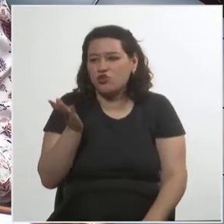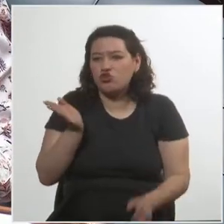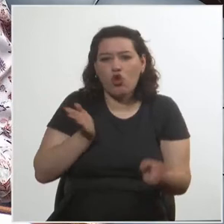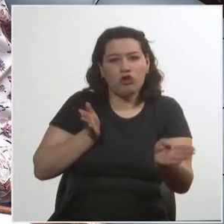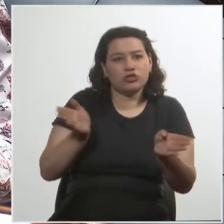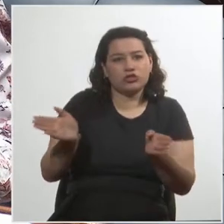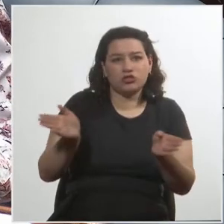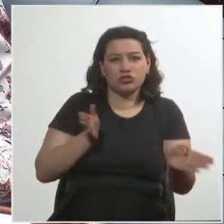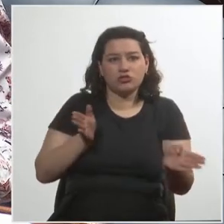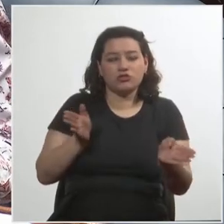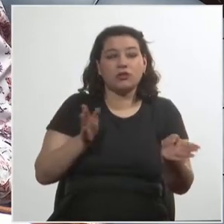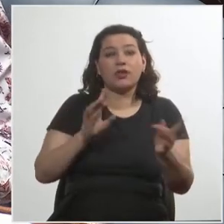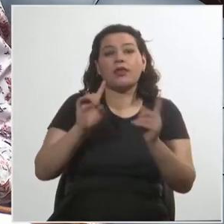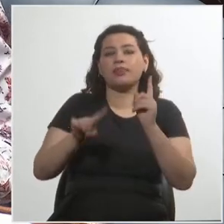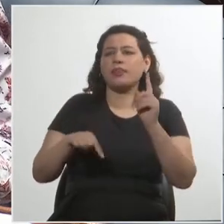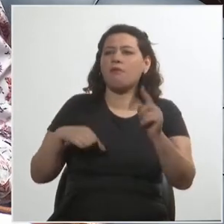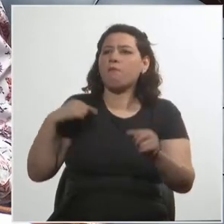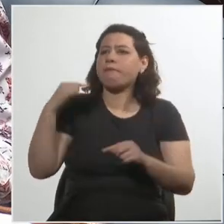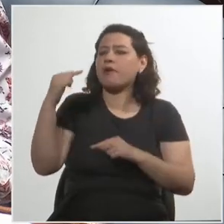cuando